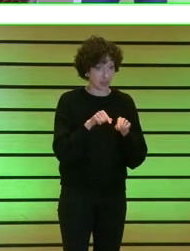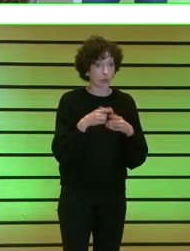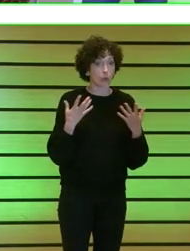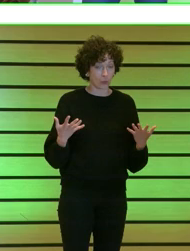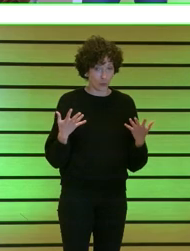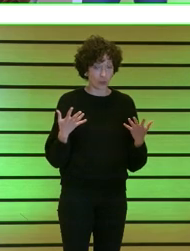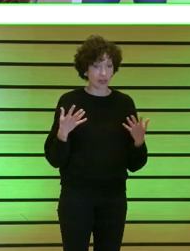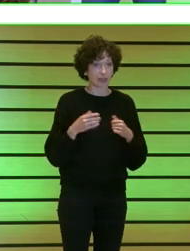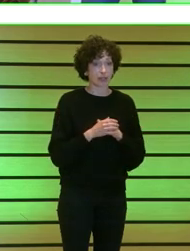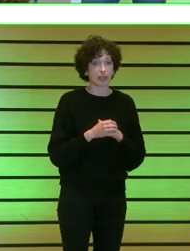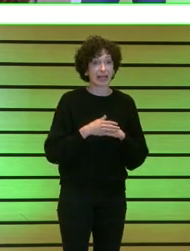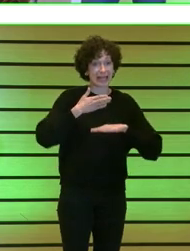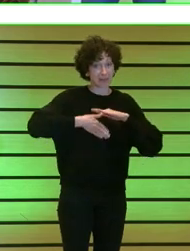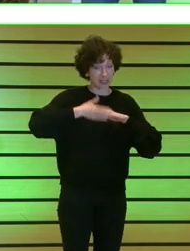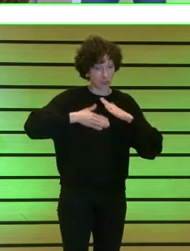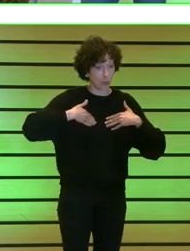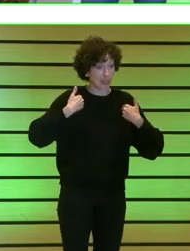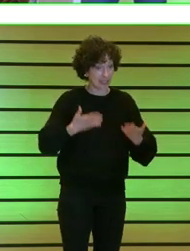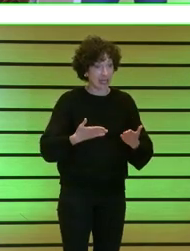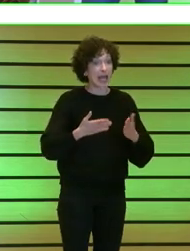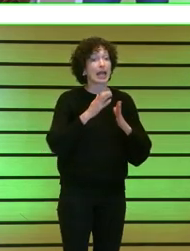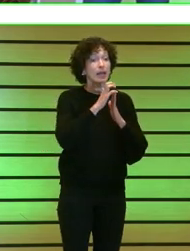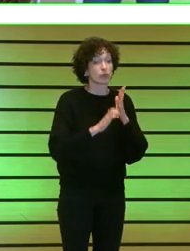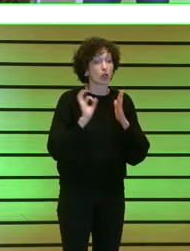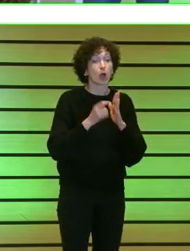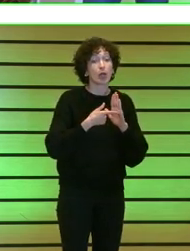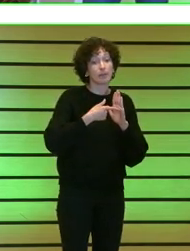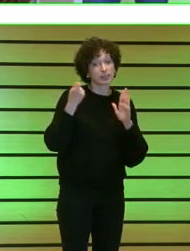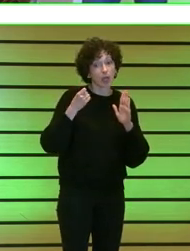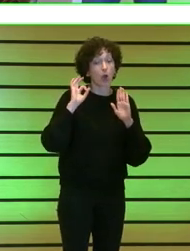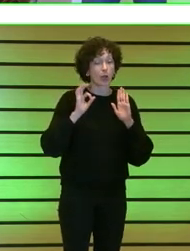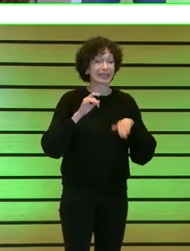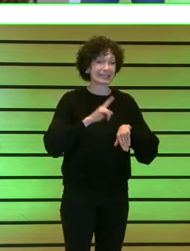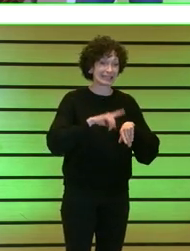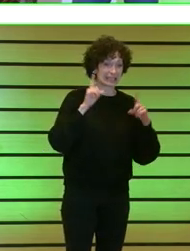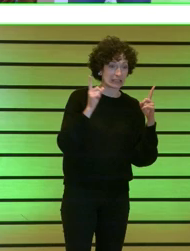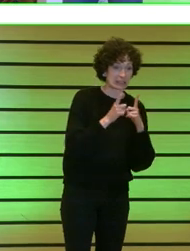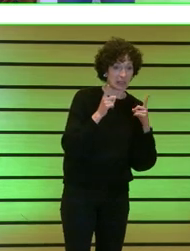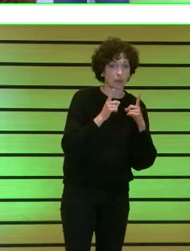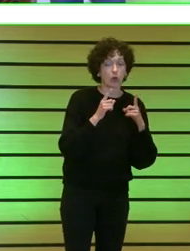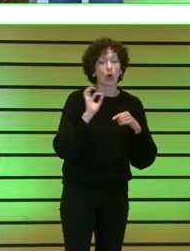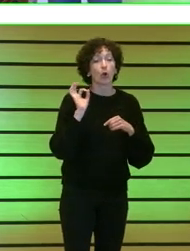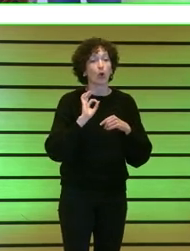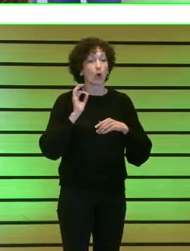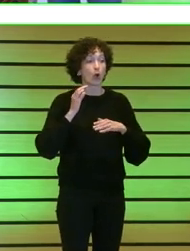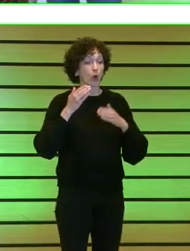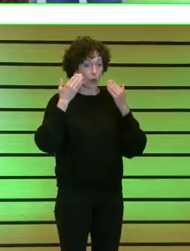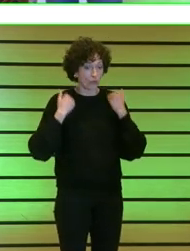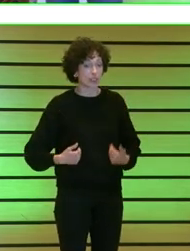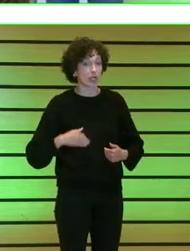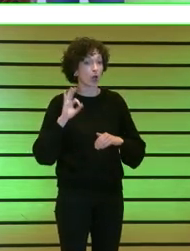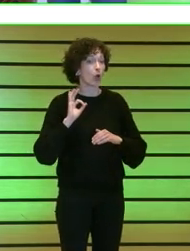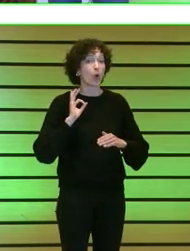eliminación de cualquier limitación impuesta en las dimensiones temporal física y de relaciones para las que no haya justificación